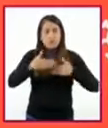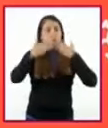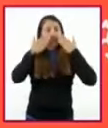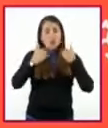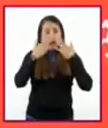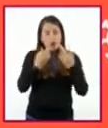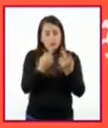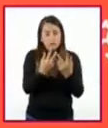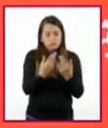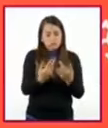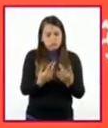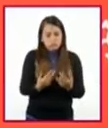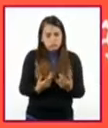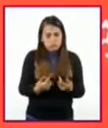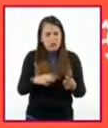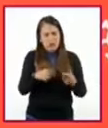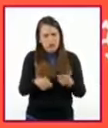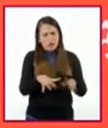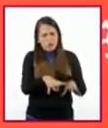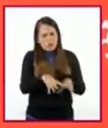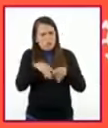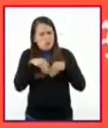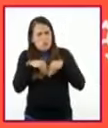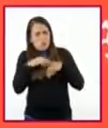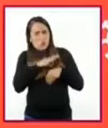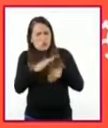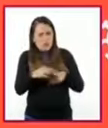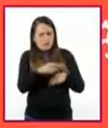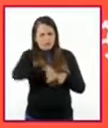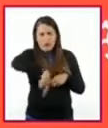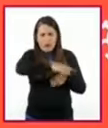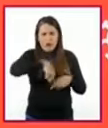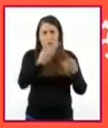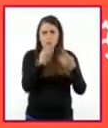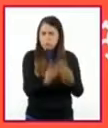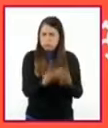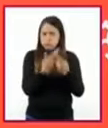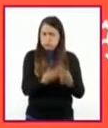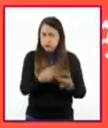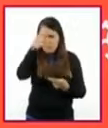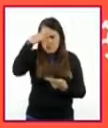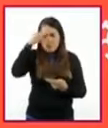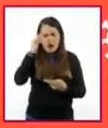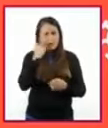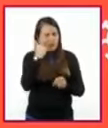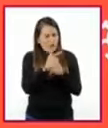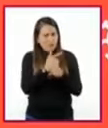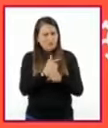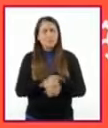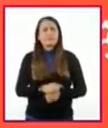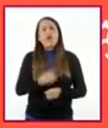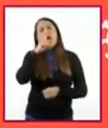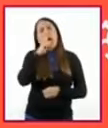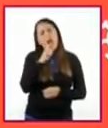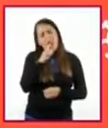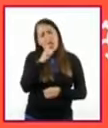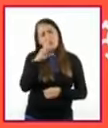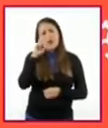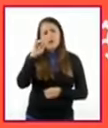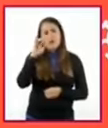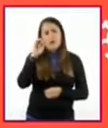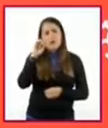y están a disposición del organismo en forma abundante y relativamente fácil de conseguir. Agua, dióxido de